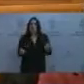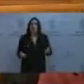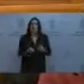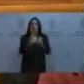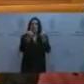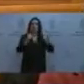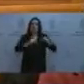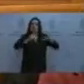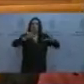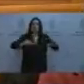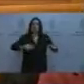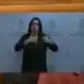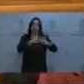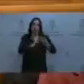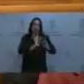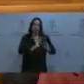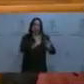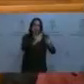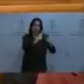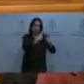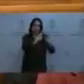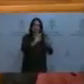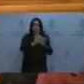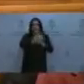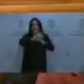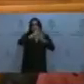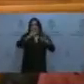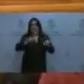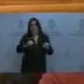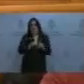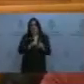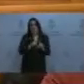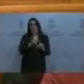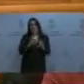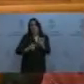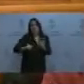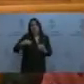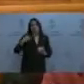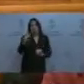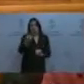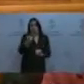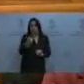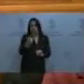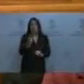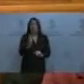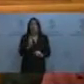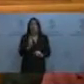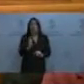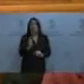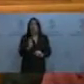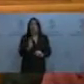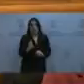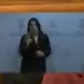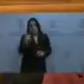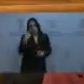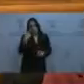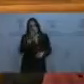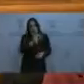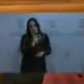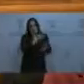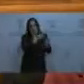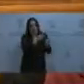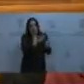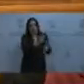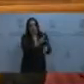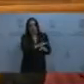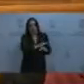industrial. Es evidente que fueron sobredimensionadas. Típicas, por otro lado, yo sé, señora consejera, que a usted le caen,